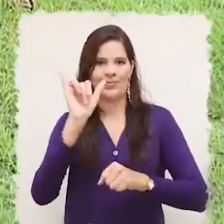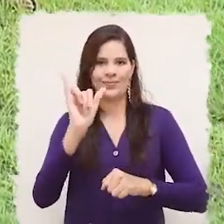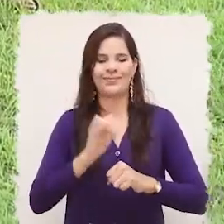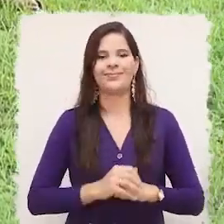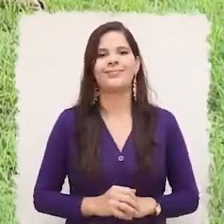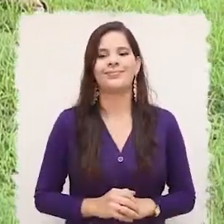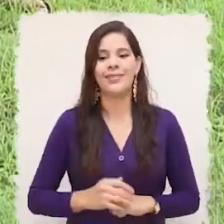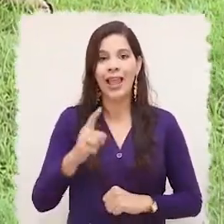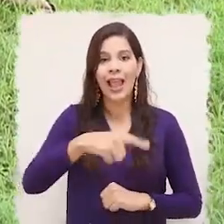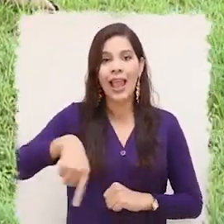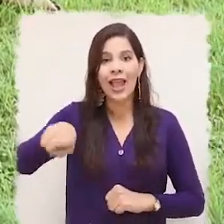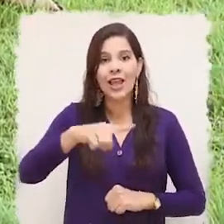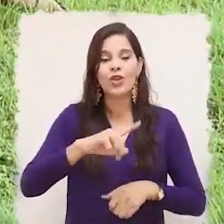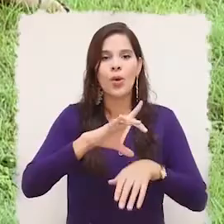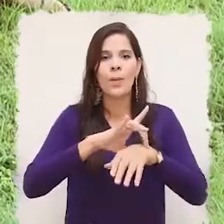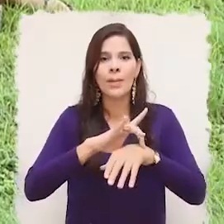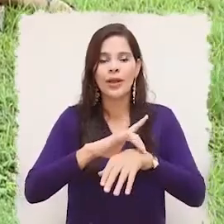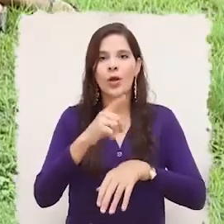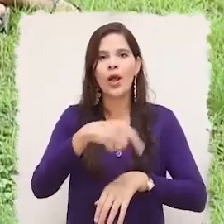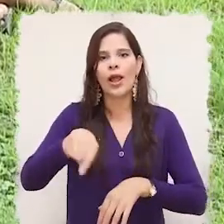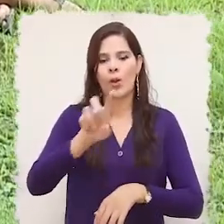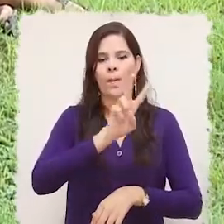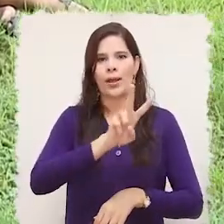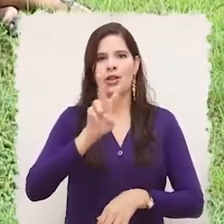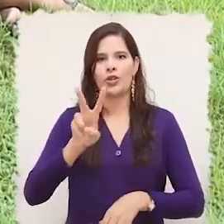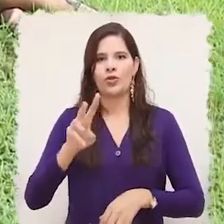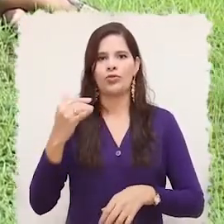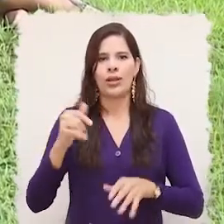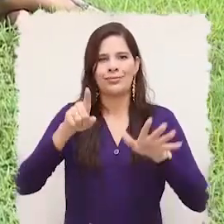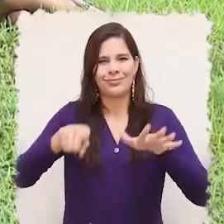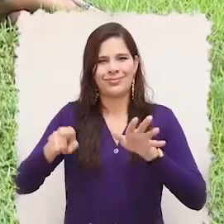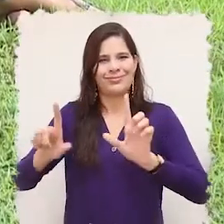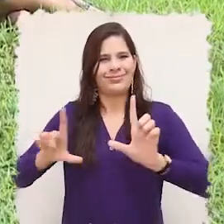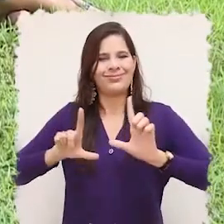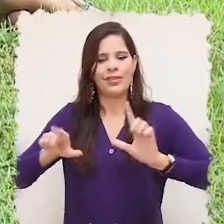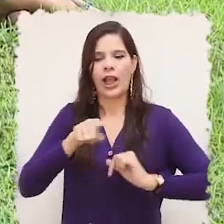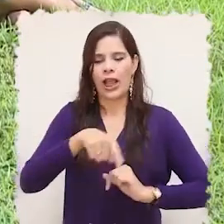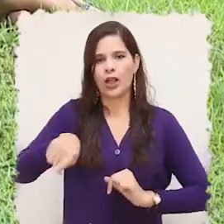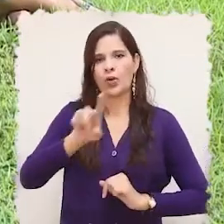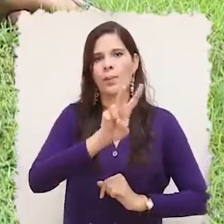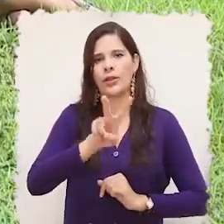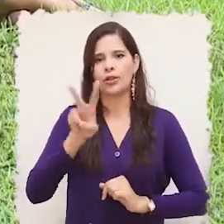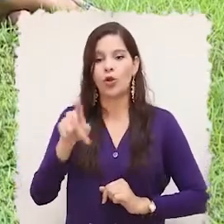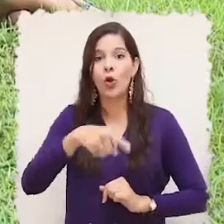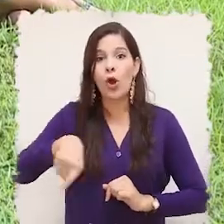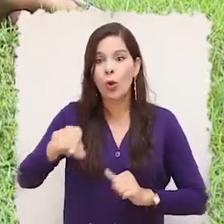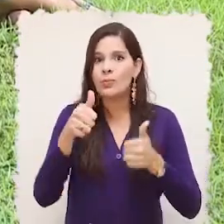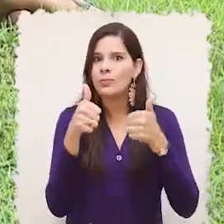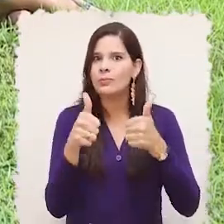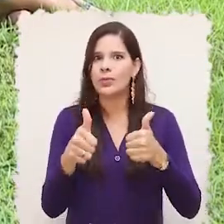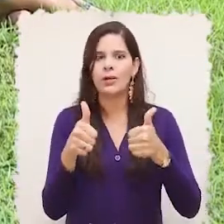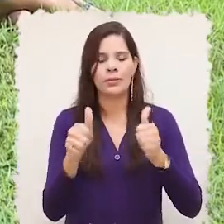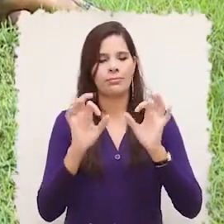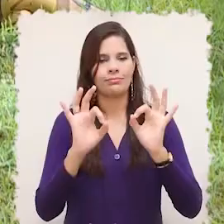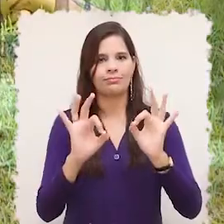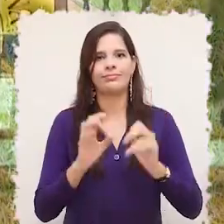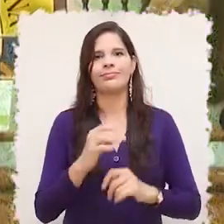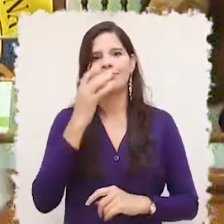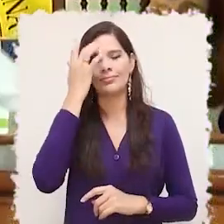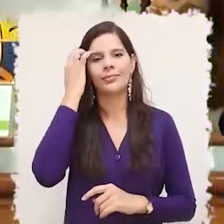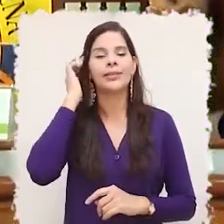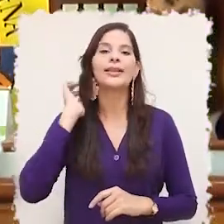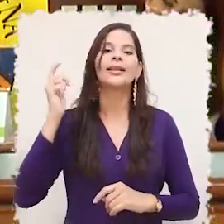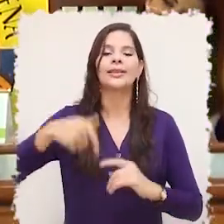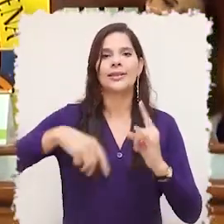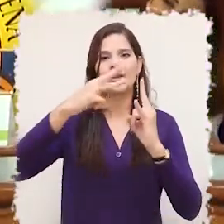de futuros médicos conforman la corte número 22 y se destacan por ser uno de los que ha logrado mejores resultados académicos.